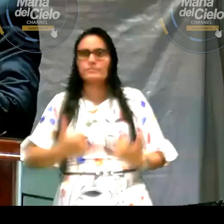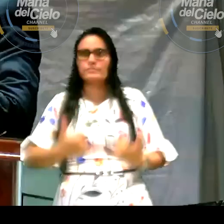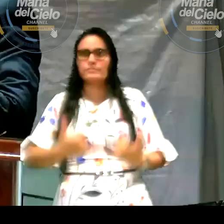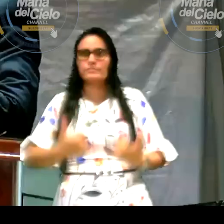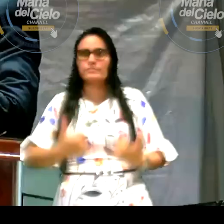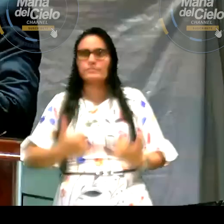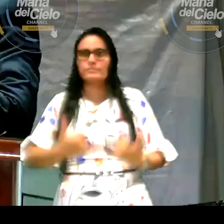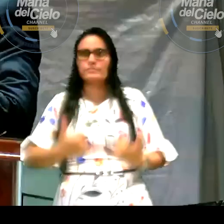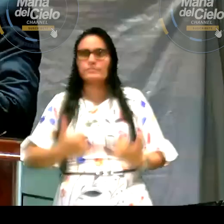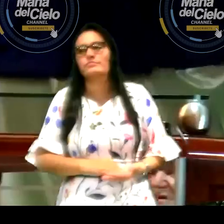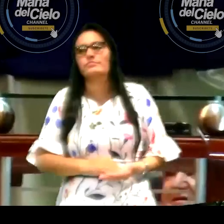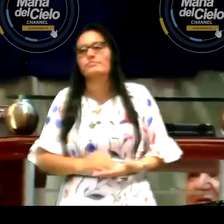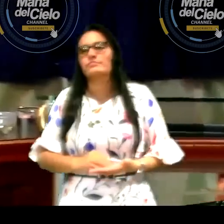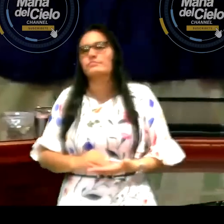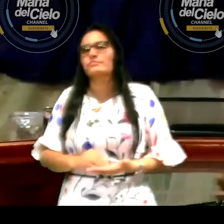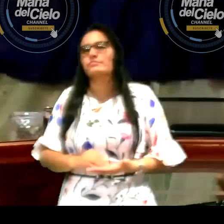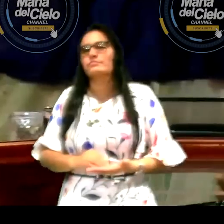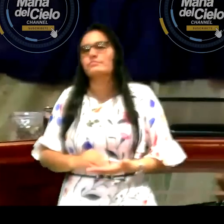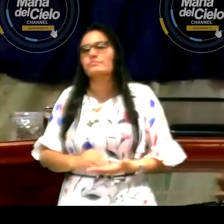Yo no sé cómo estés.